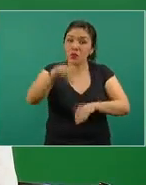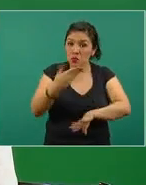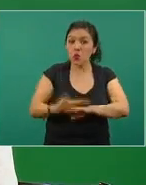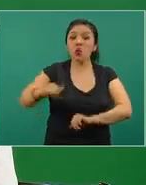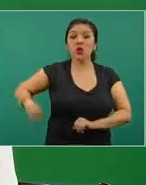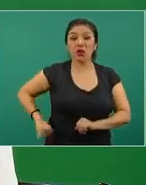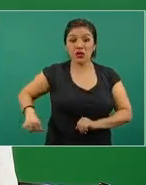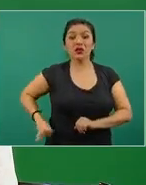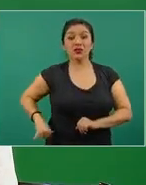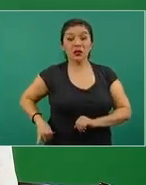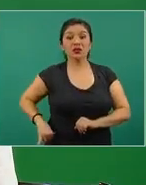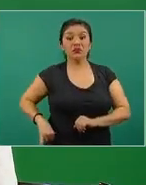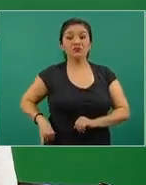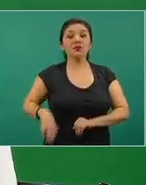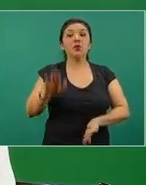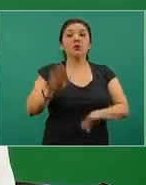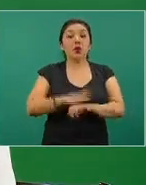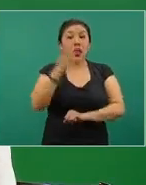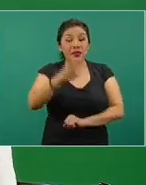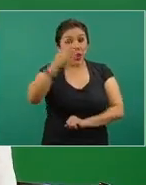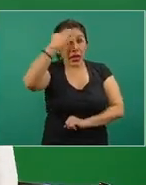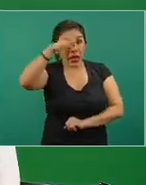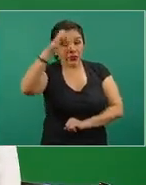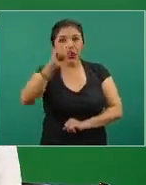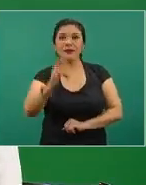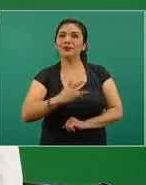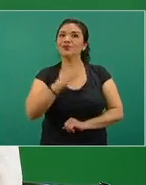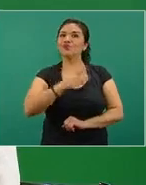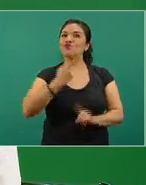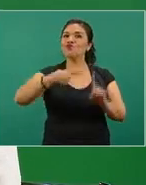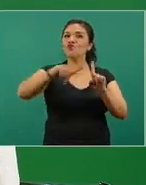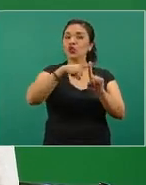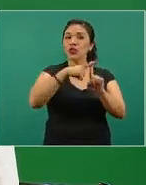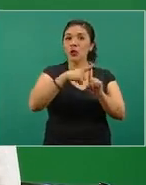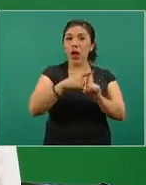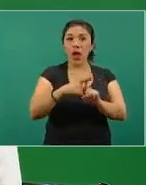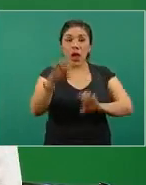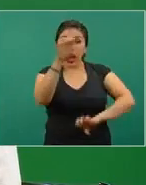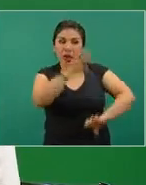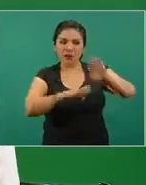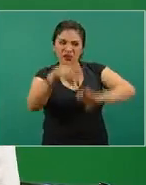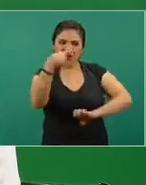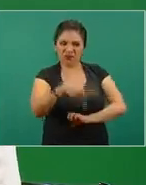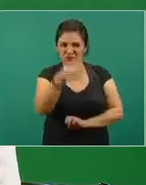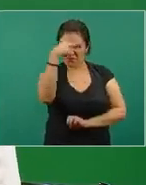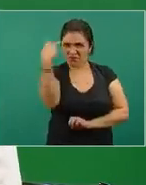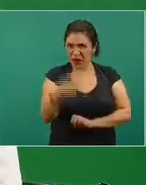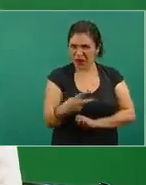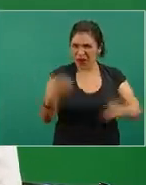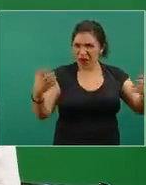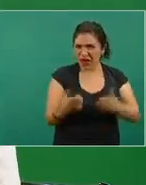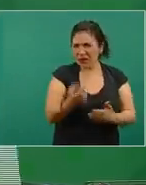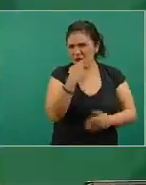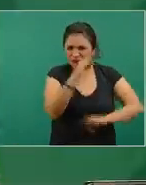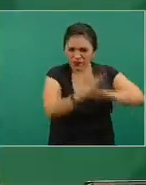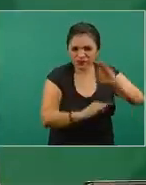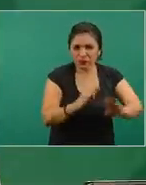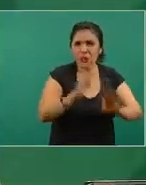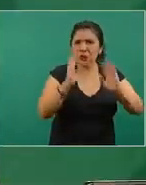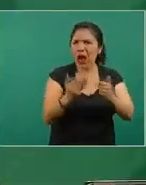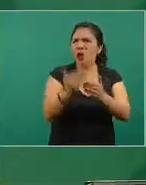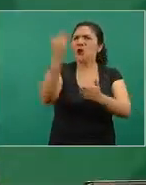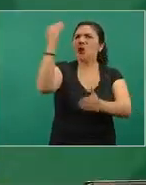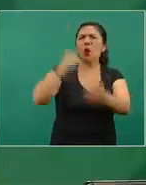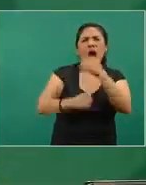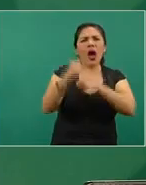interesante porque es una experiencia muy positiva de una empresa farmacéutica mexicana que había tenido desde hace